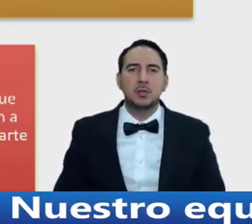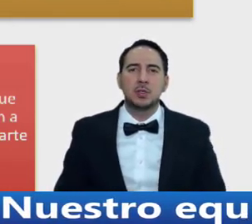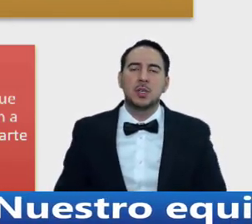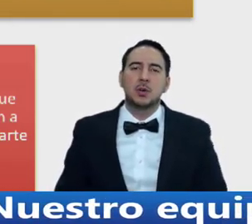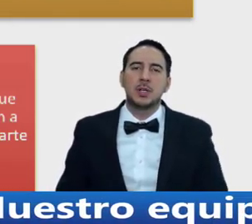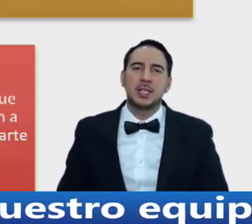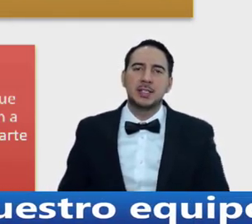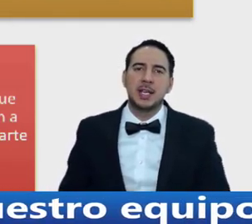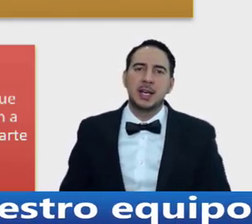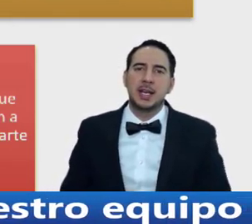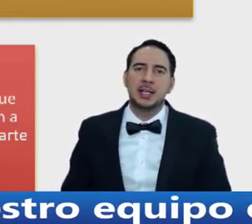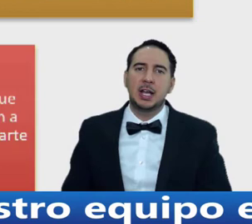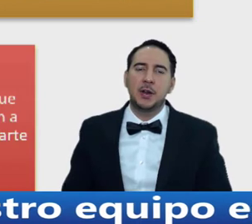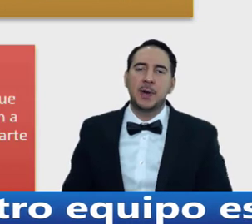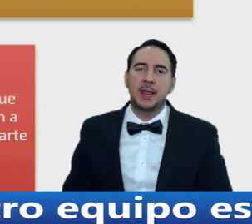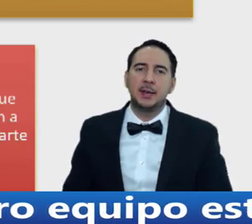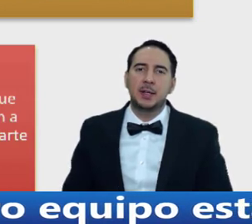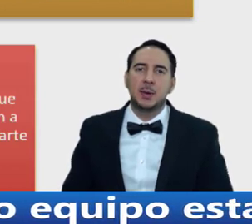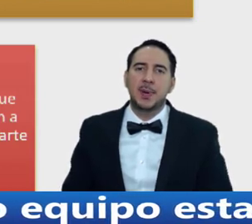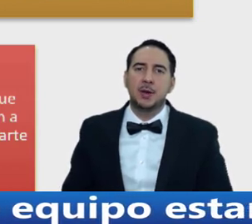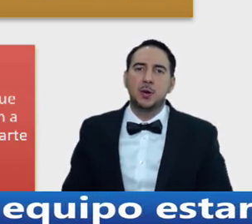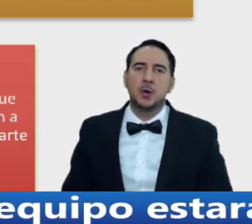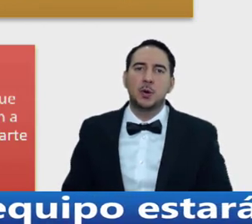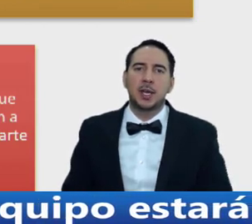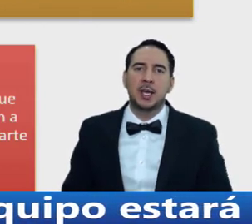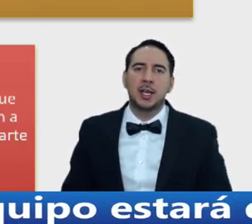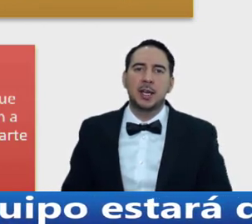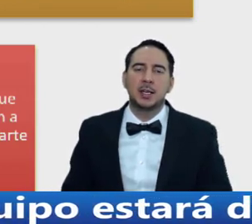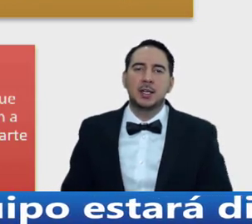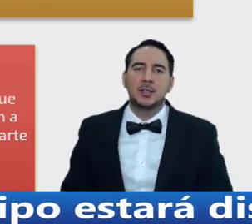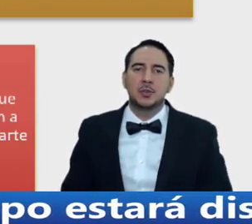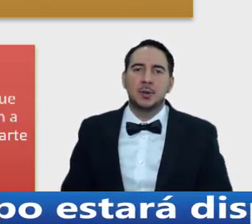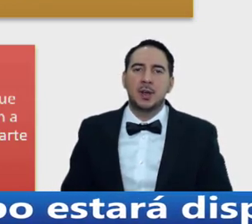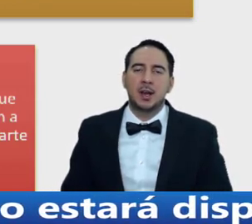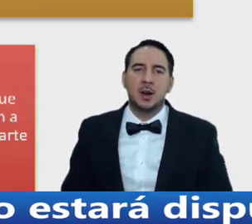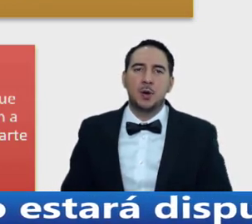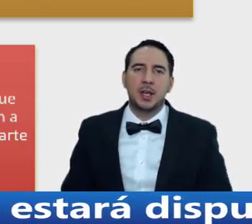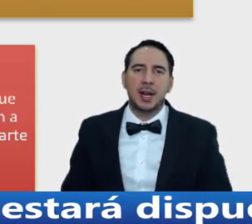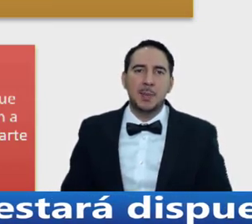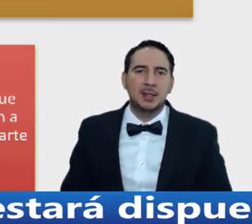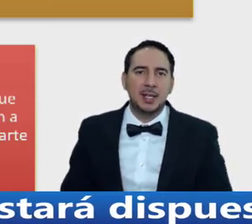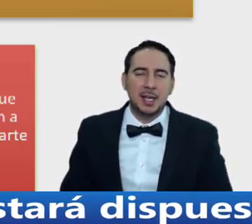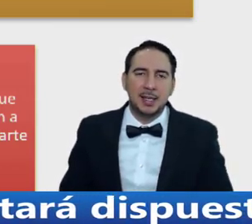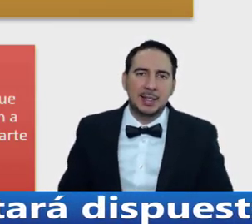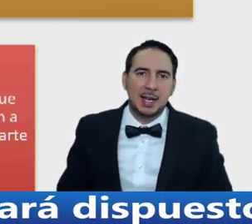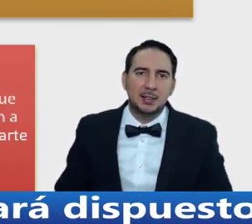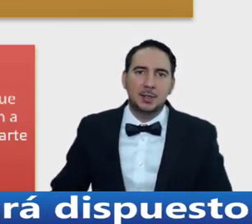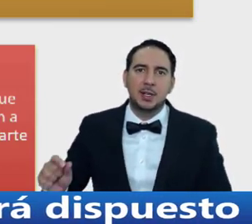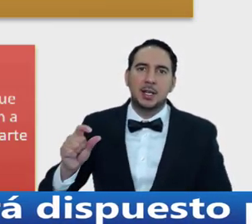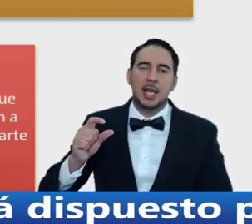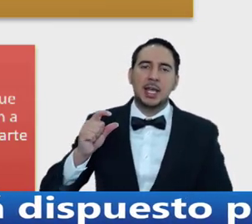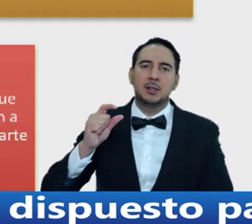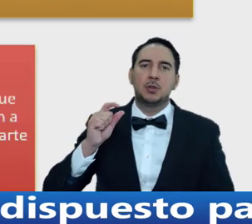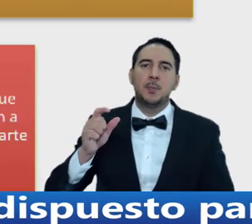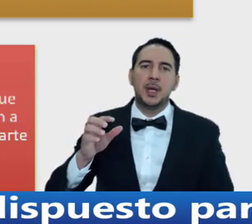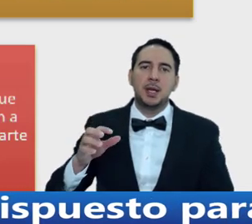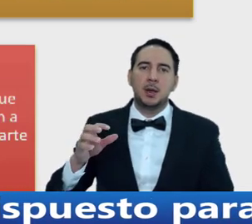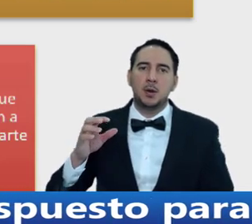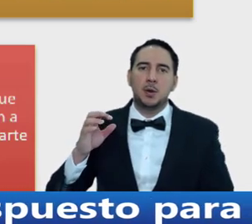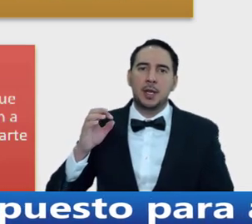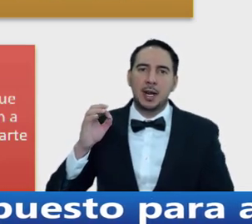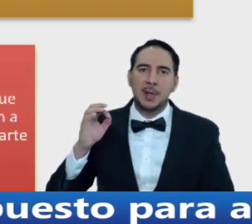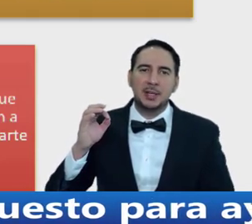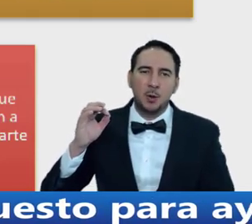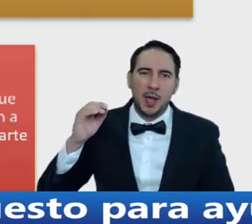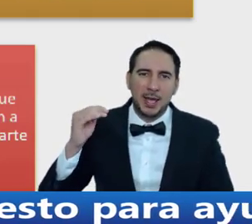realtos con licencia en el estado de Nevada, pero que los que realmente están en el tope,